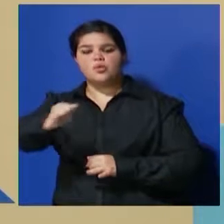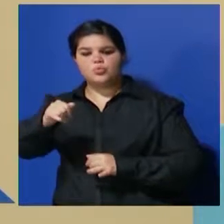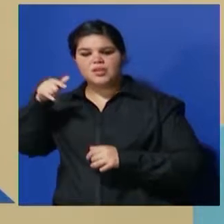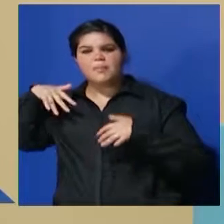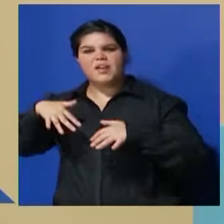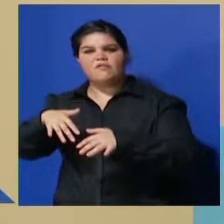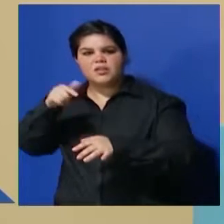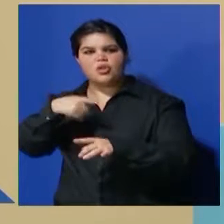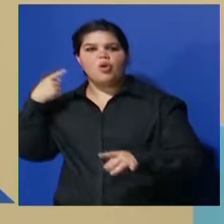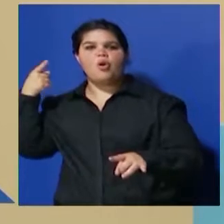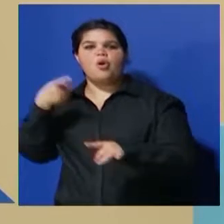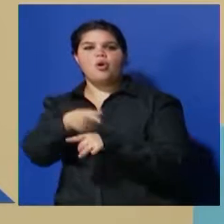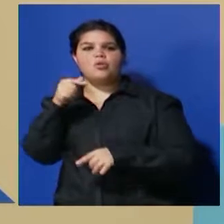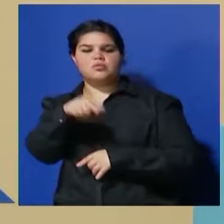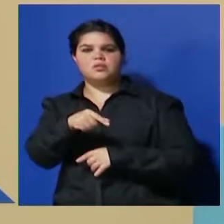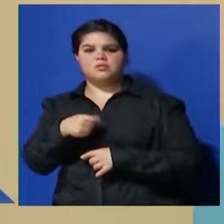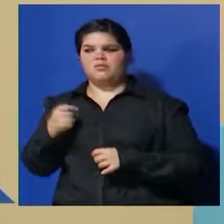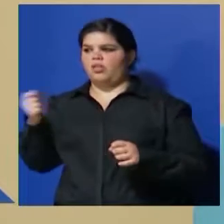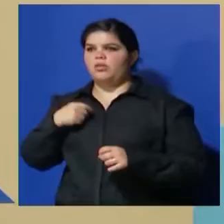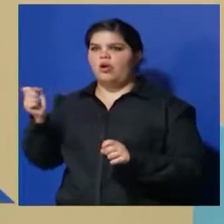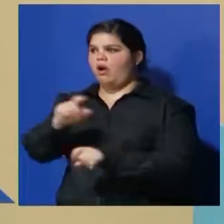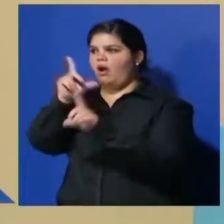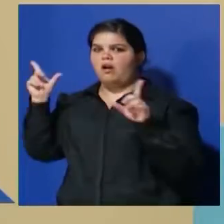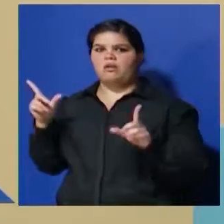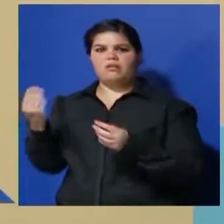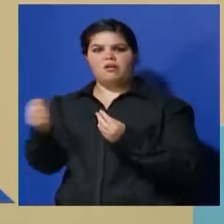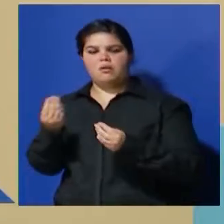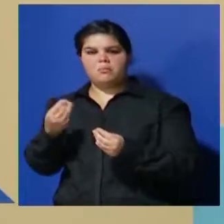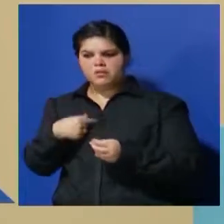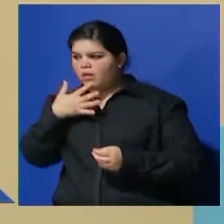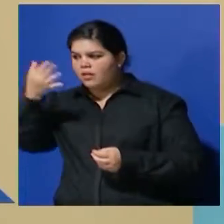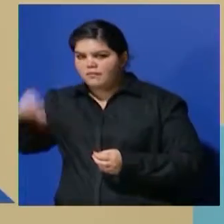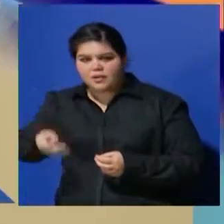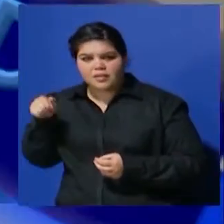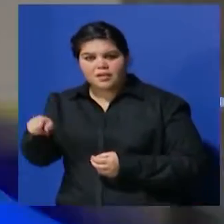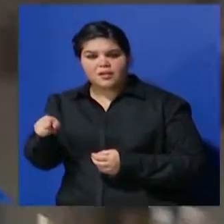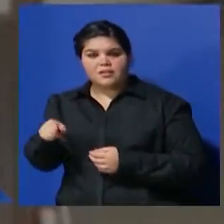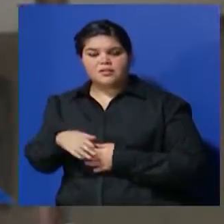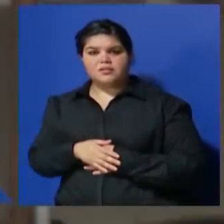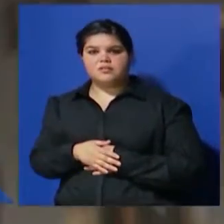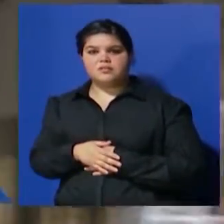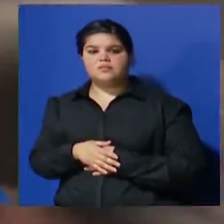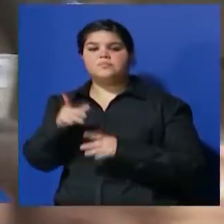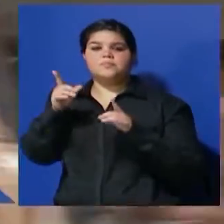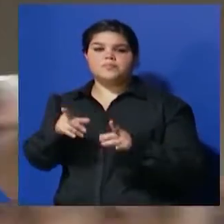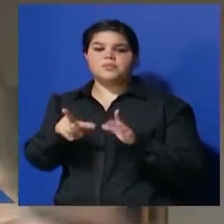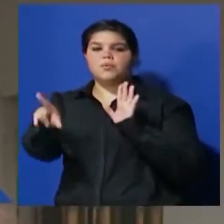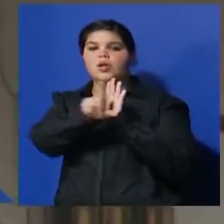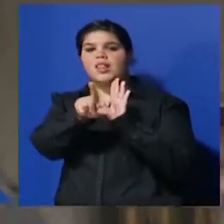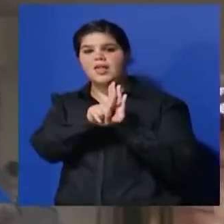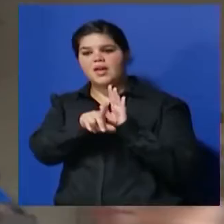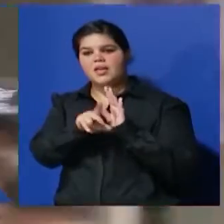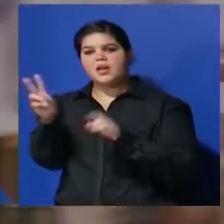Esto es decir, no lo puedo creer. No, creámoslo cuando se desfinancian leyes que protegen a las